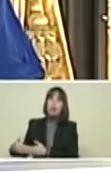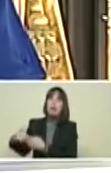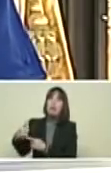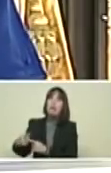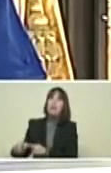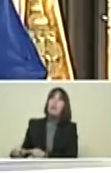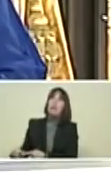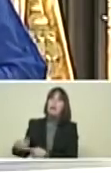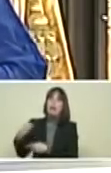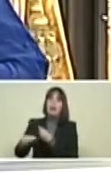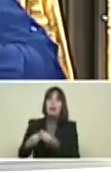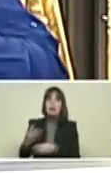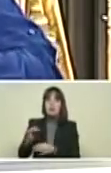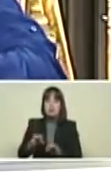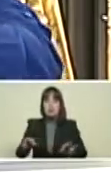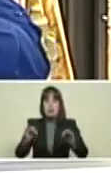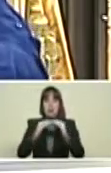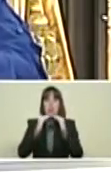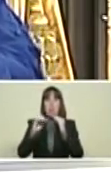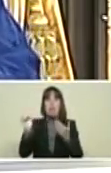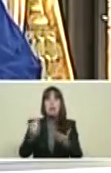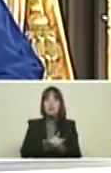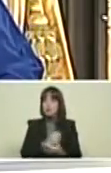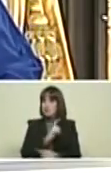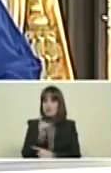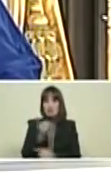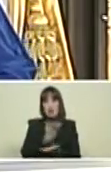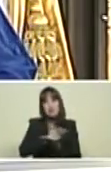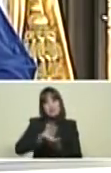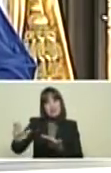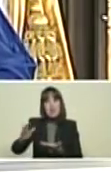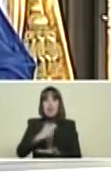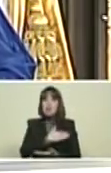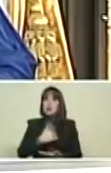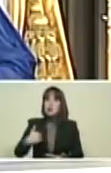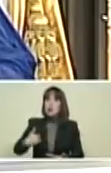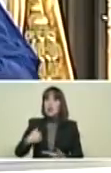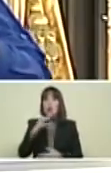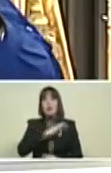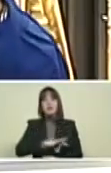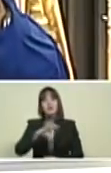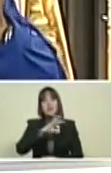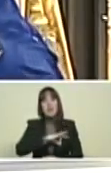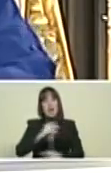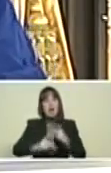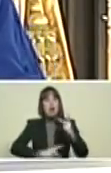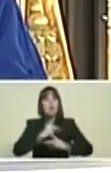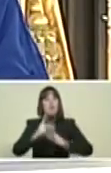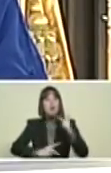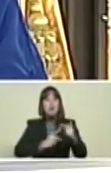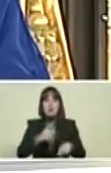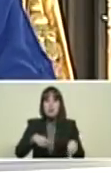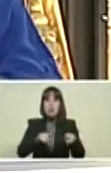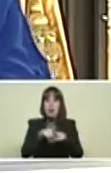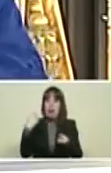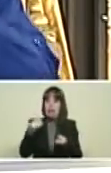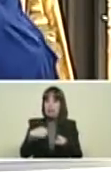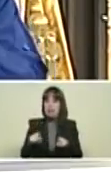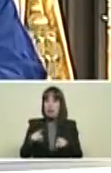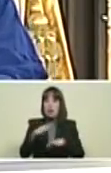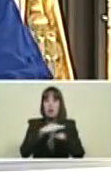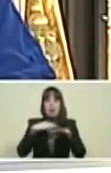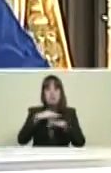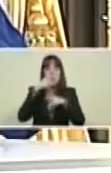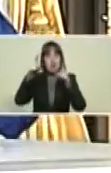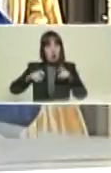dependientes. Yo quiero una sociedad productiva. Por eso tengo el Ministerio de Agricultura Urbana y hay que activar todos